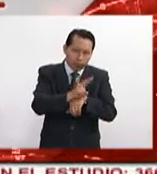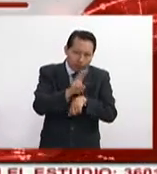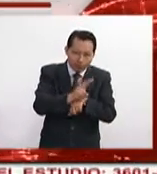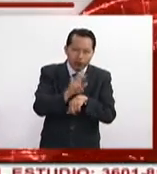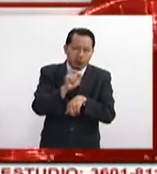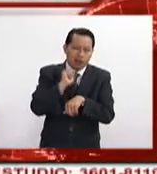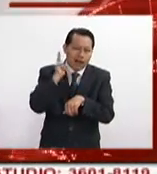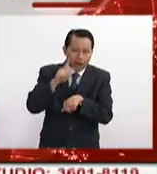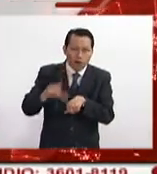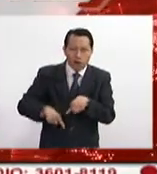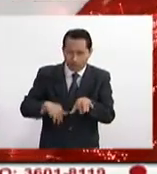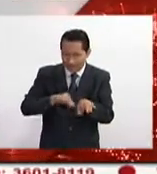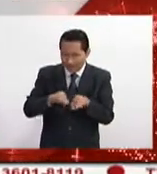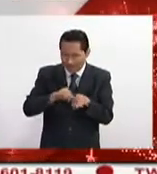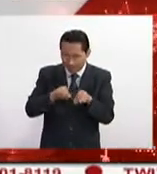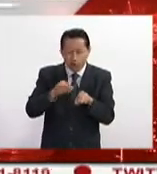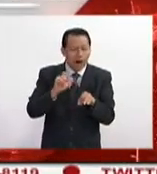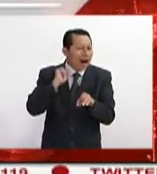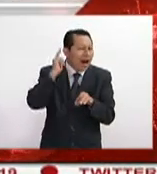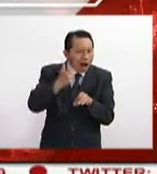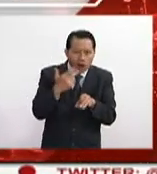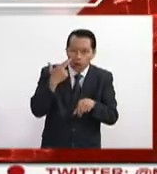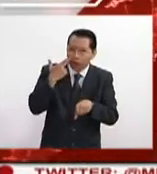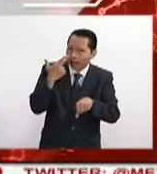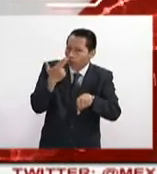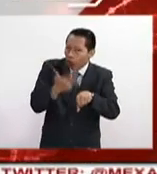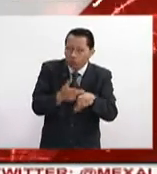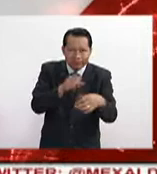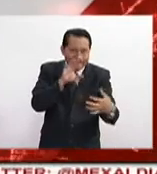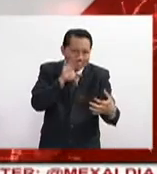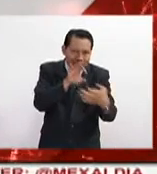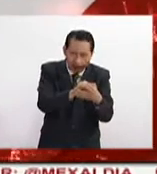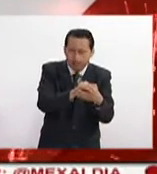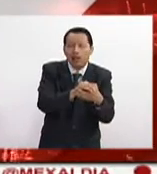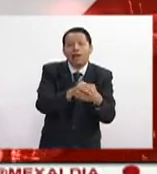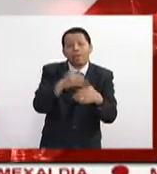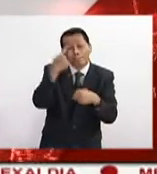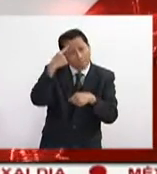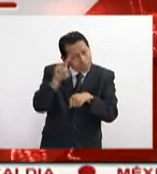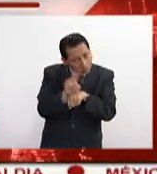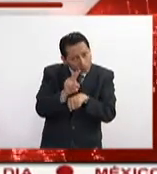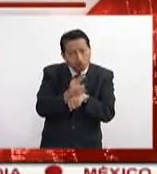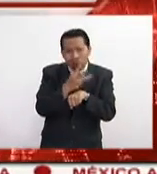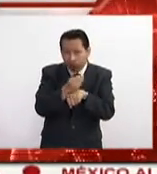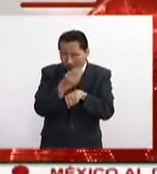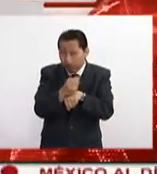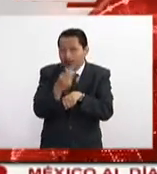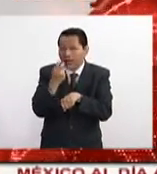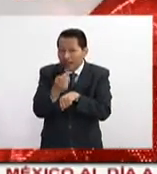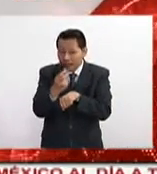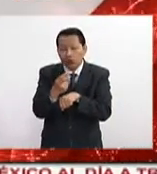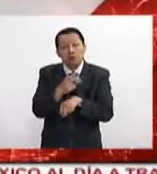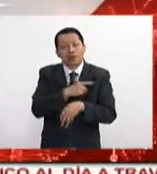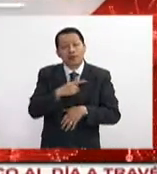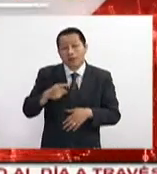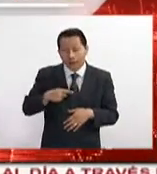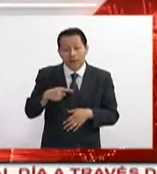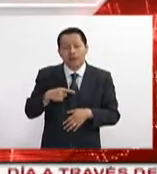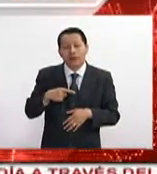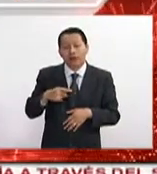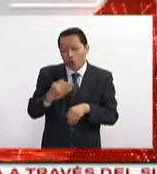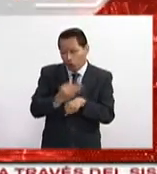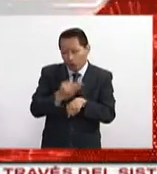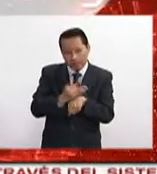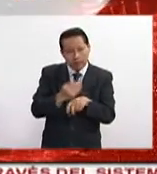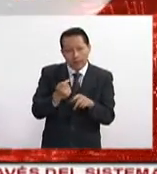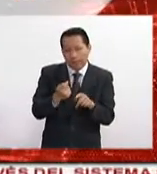funcionarios implicados o con responsabilidad directa en la supervisión y el mantenimiento de esta obra sean de